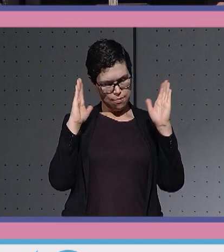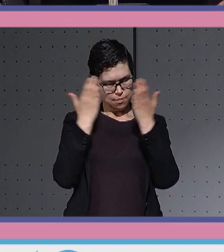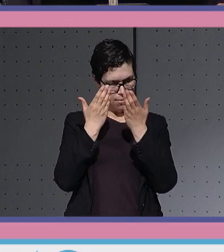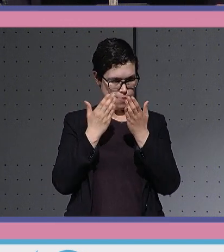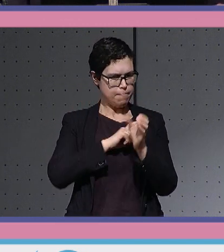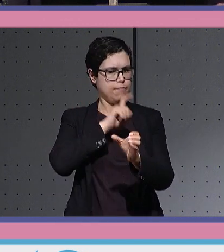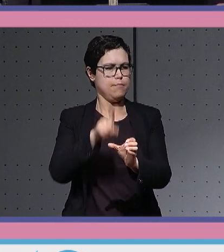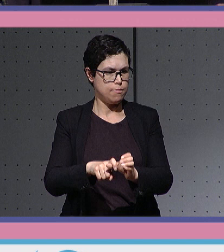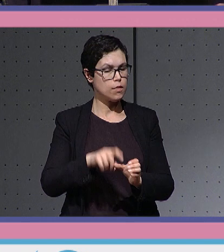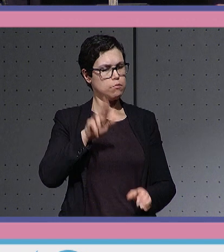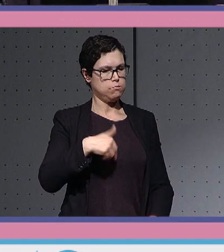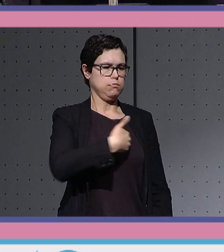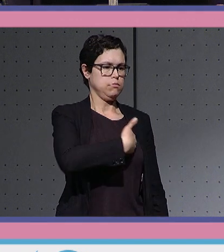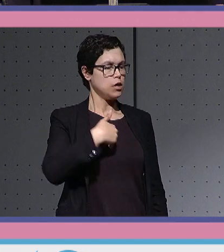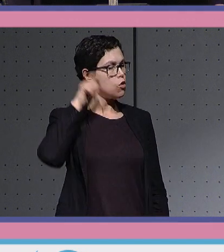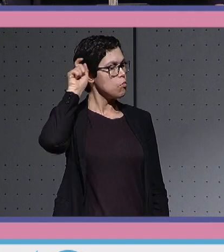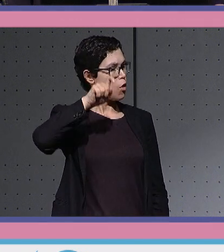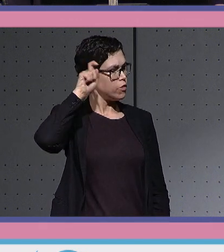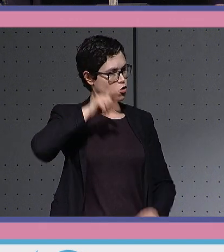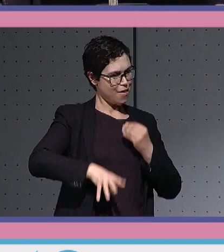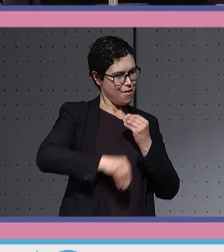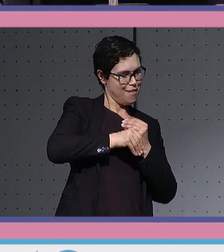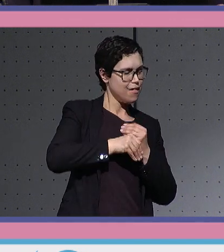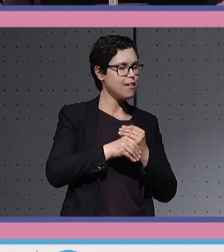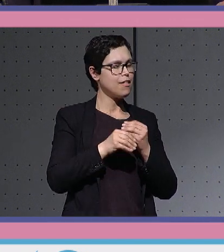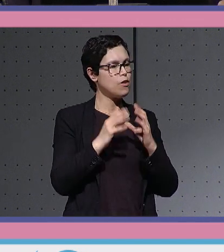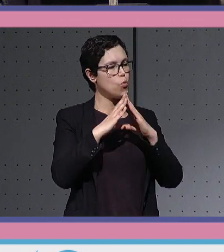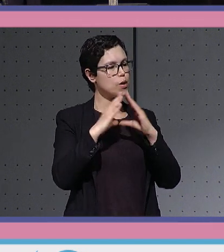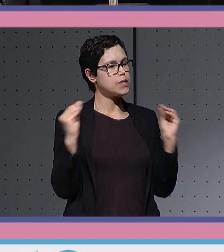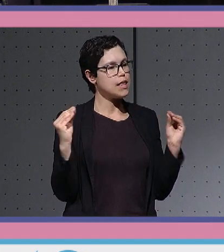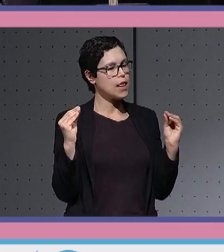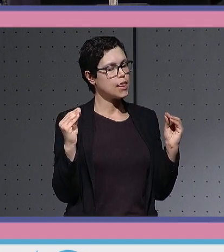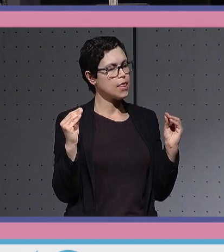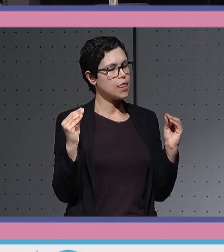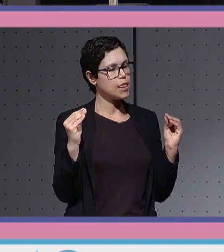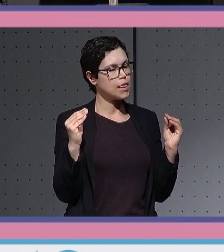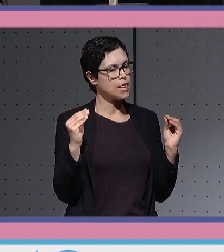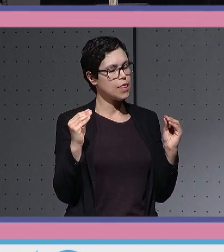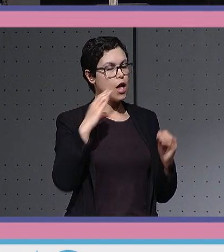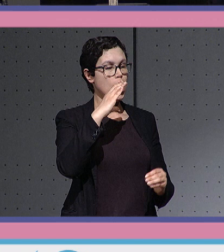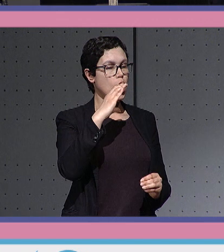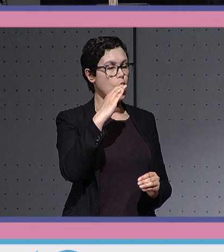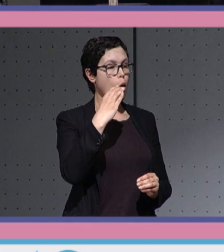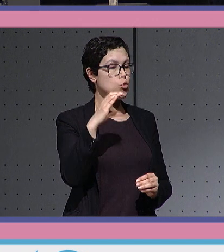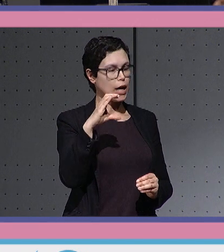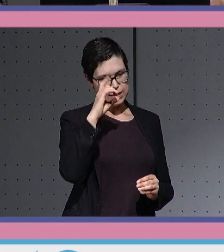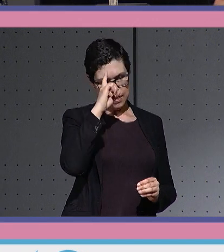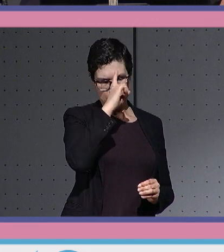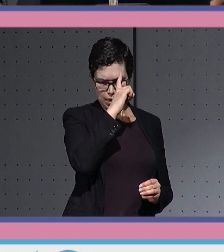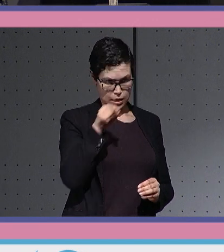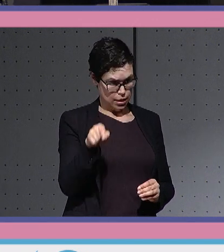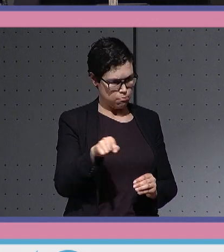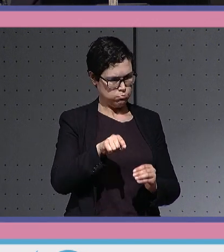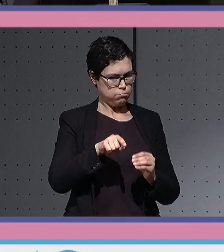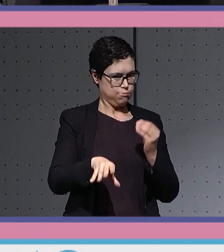autismo. Es profesora asociada también de la Universidad de Complutense de Madrid y